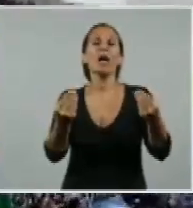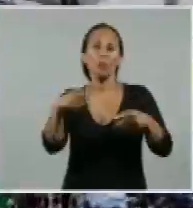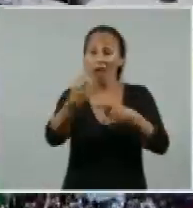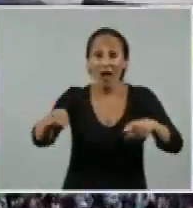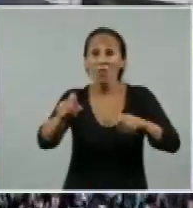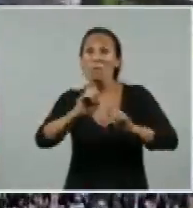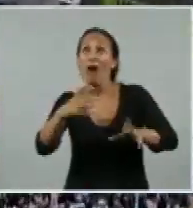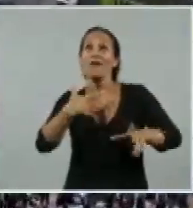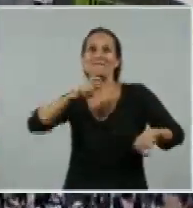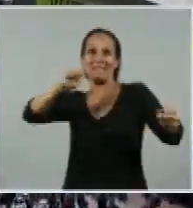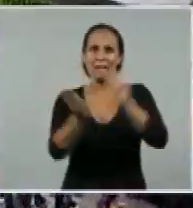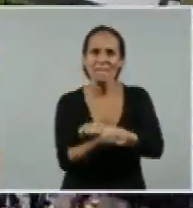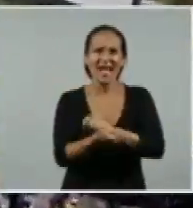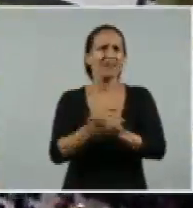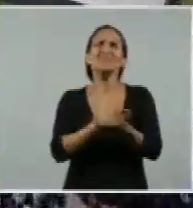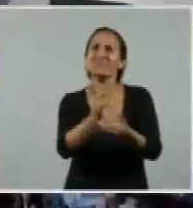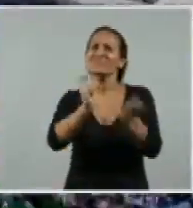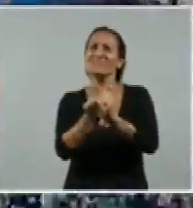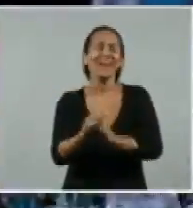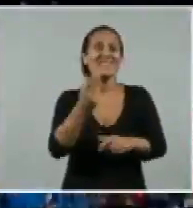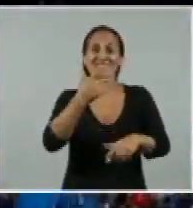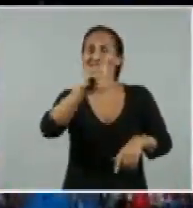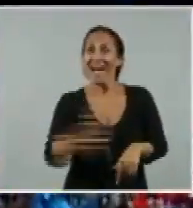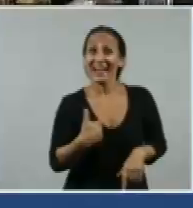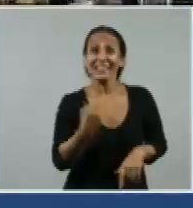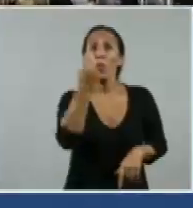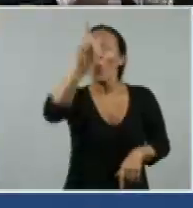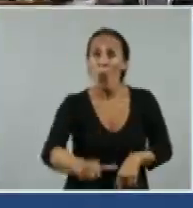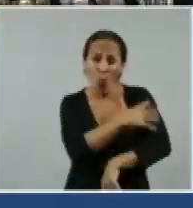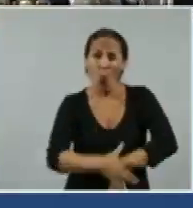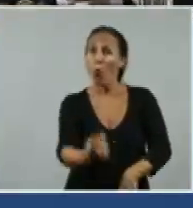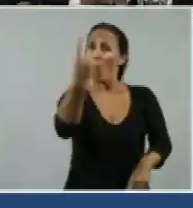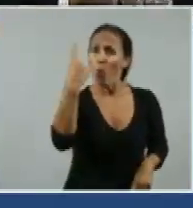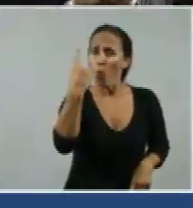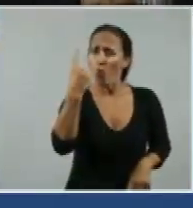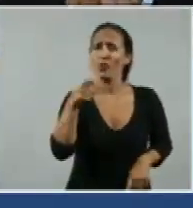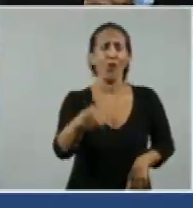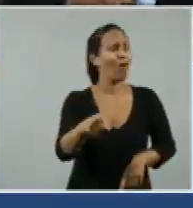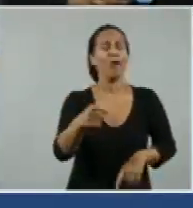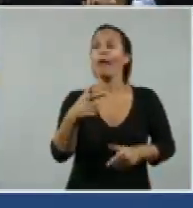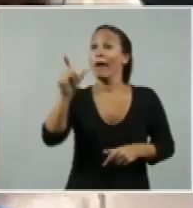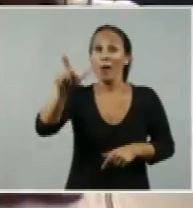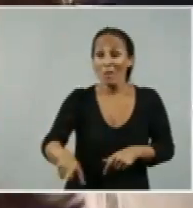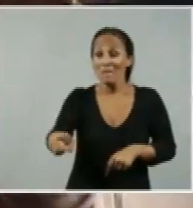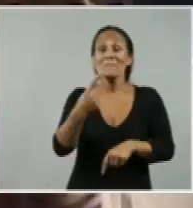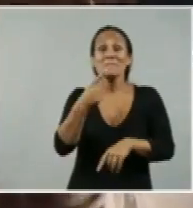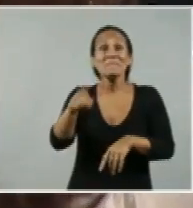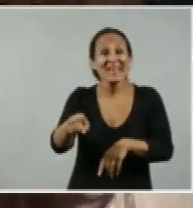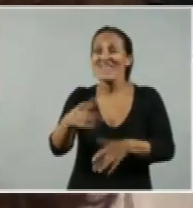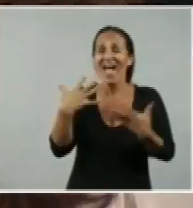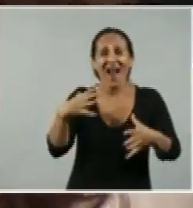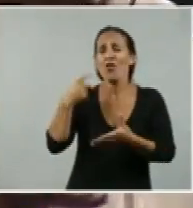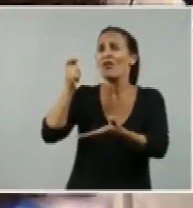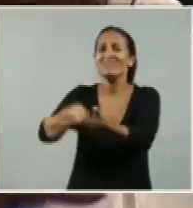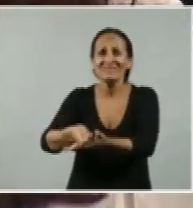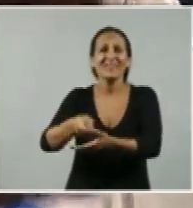porque mientras haya un pobre en la patria, mientras haya que seguirle pagando a un pibe la UH en lugar de la